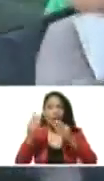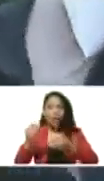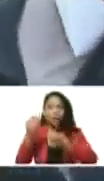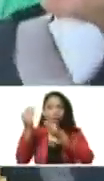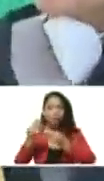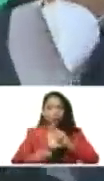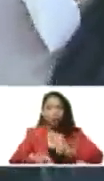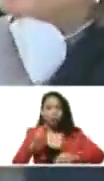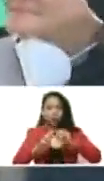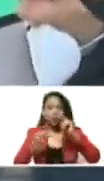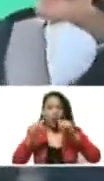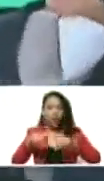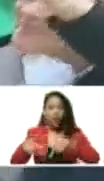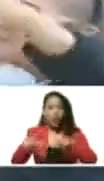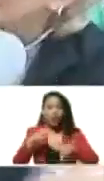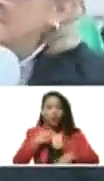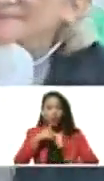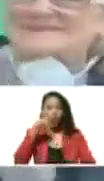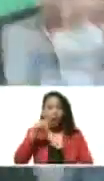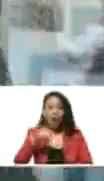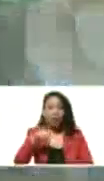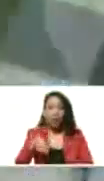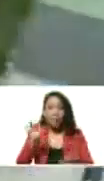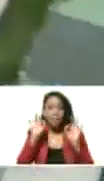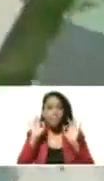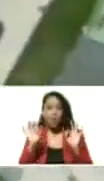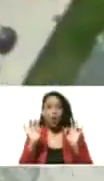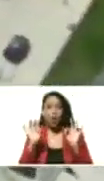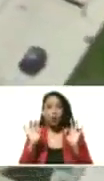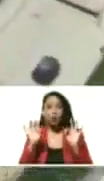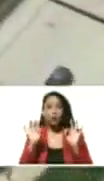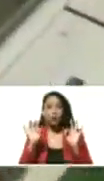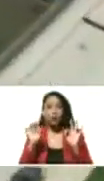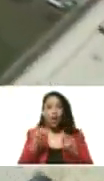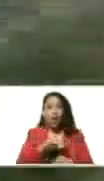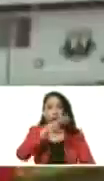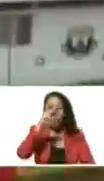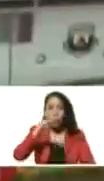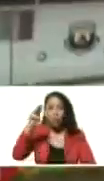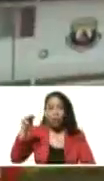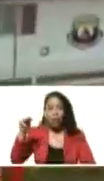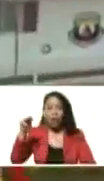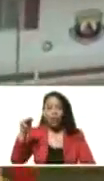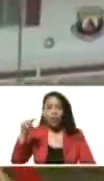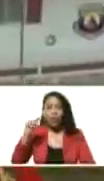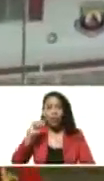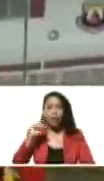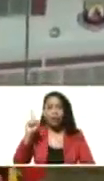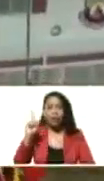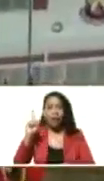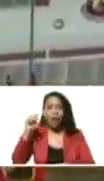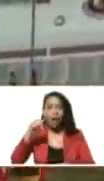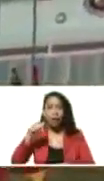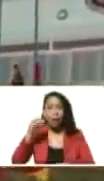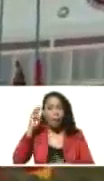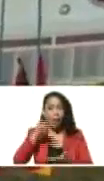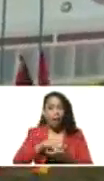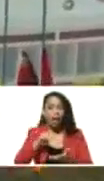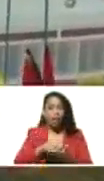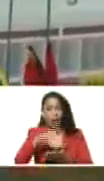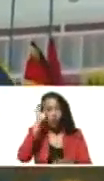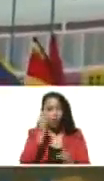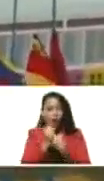construidas en este lugar en el que nos encontramos, específicamente en las Lomas de la Guadalupe. Un trabajo arduo, un trabajo